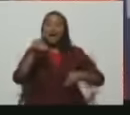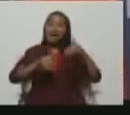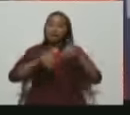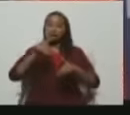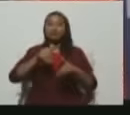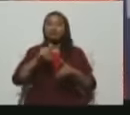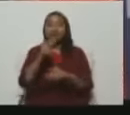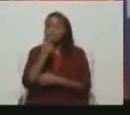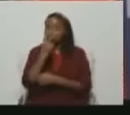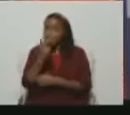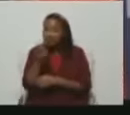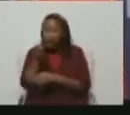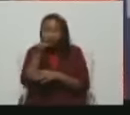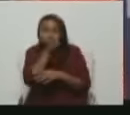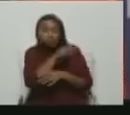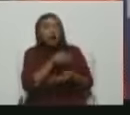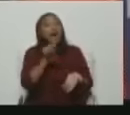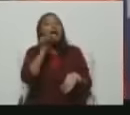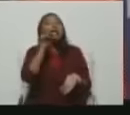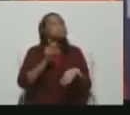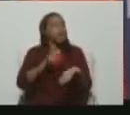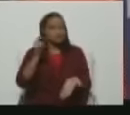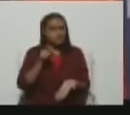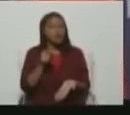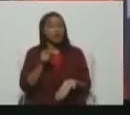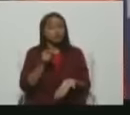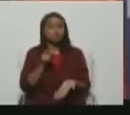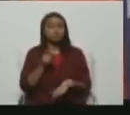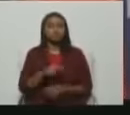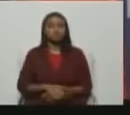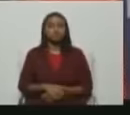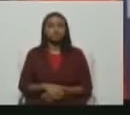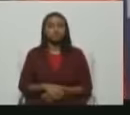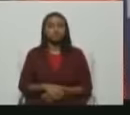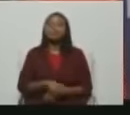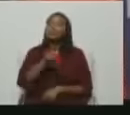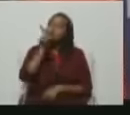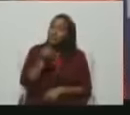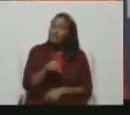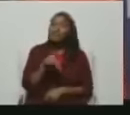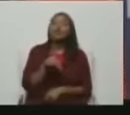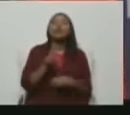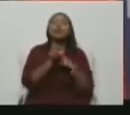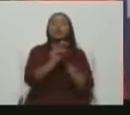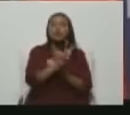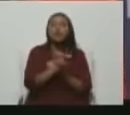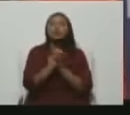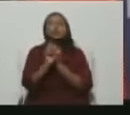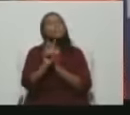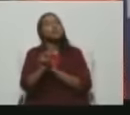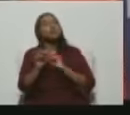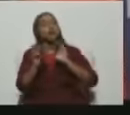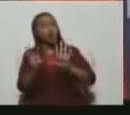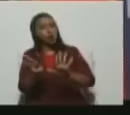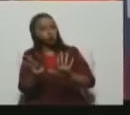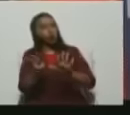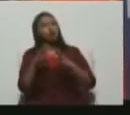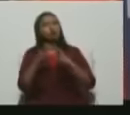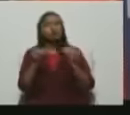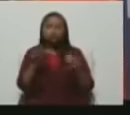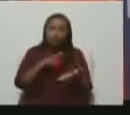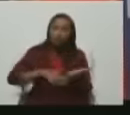rápidas así. Pero además, vamos entonces 228 centros en el área metropolitana de Caracas